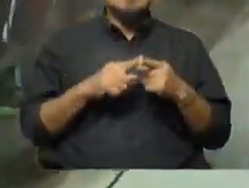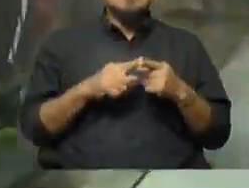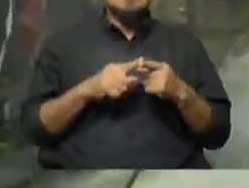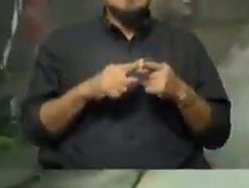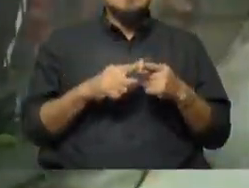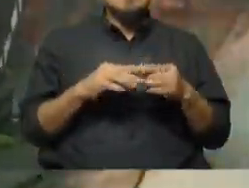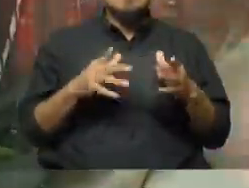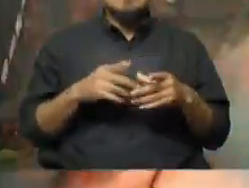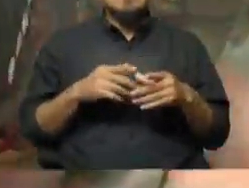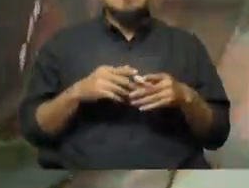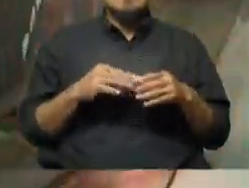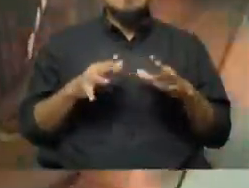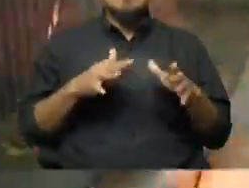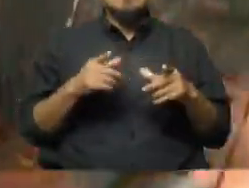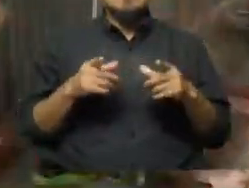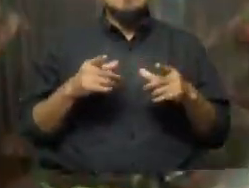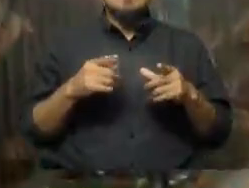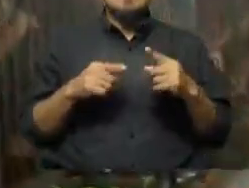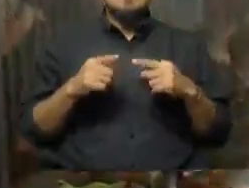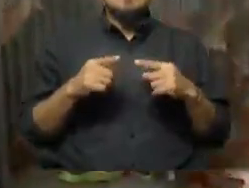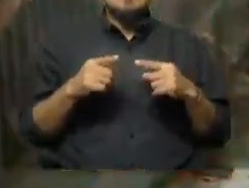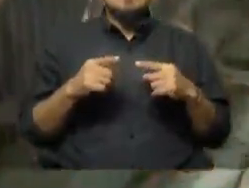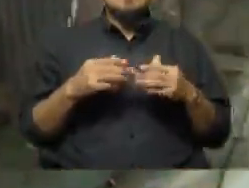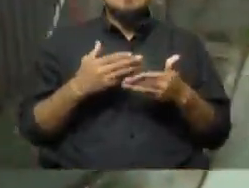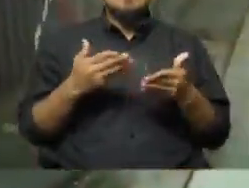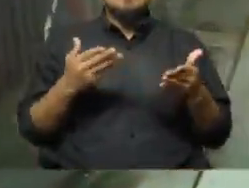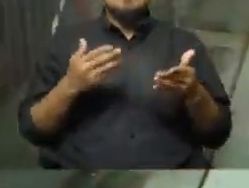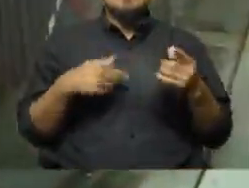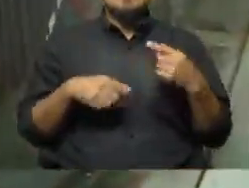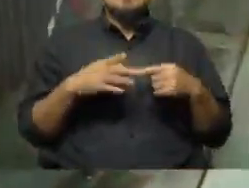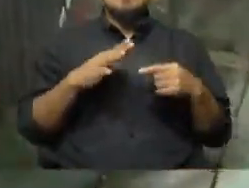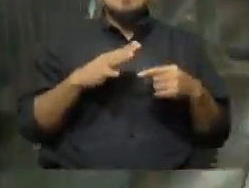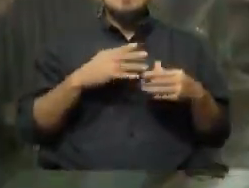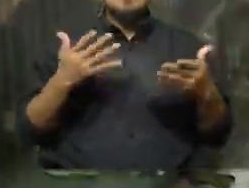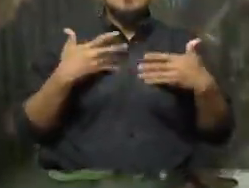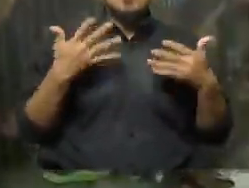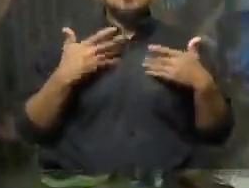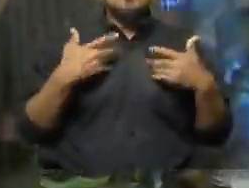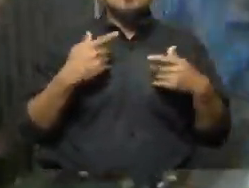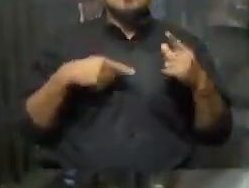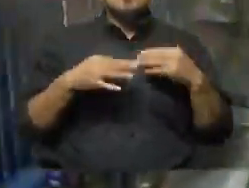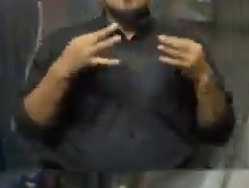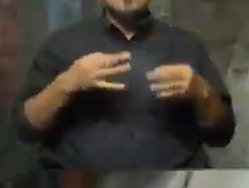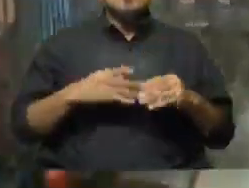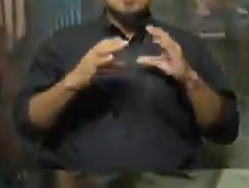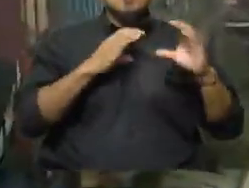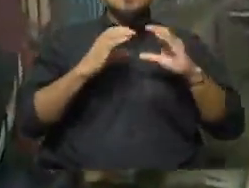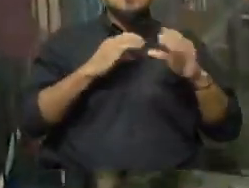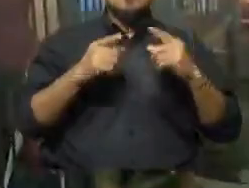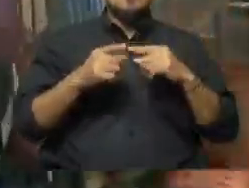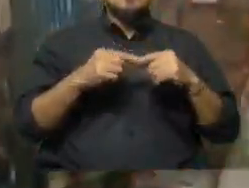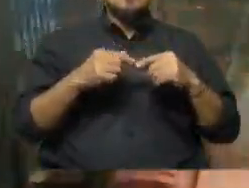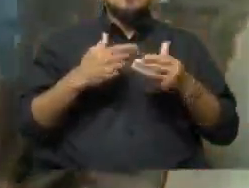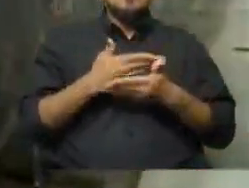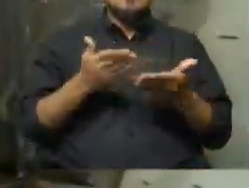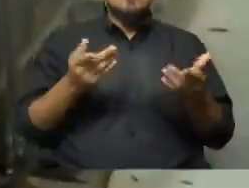rubro, parecido al del concurso del Teatro de Verano, pero acá lo que se premia es la alegría, la originalidad, la comunicación y el